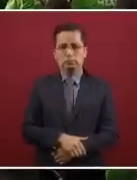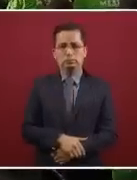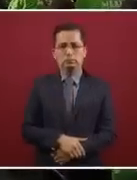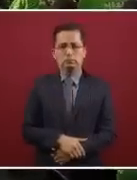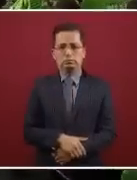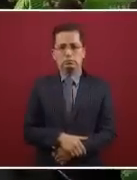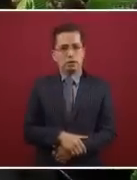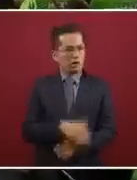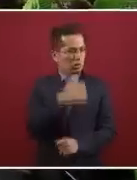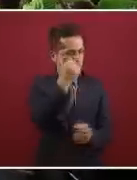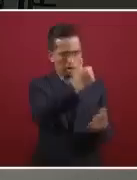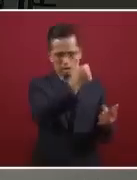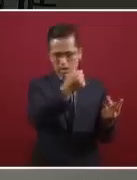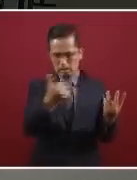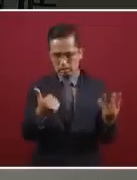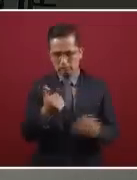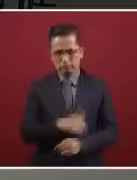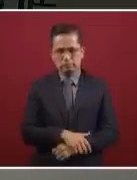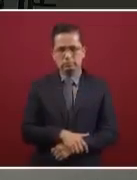a cada uno.